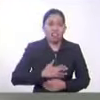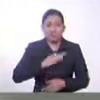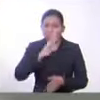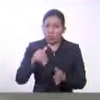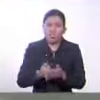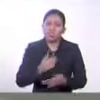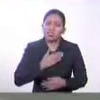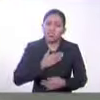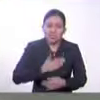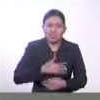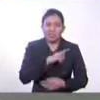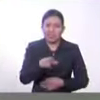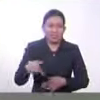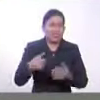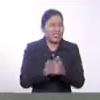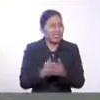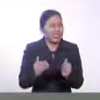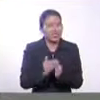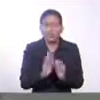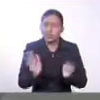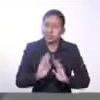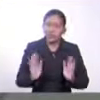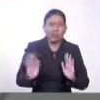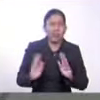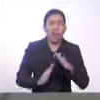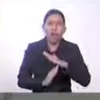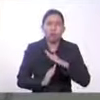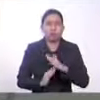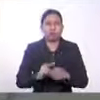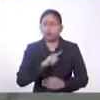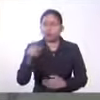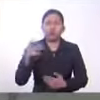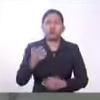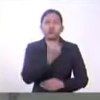situaciones no pasen ni a Gerardo ni a ningún otro niño.